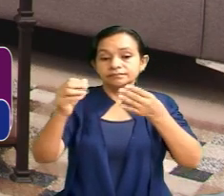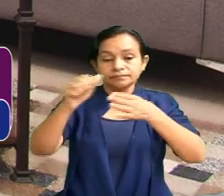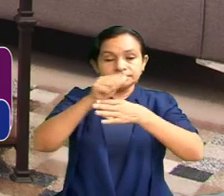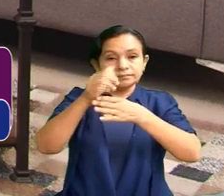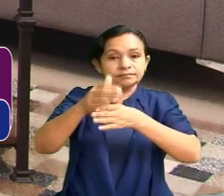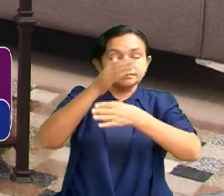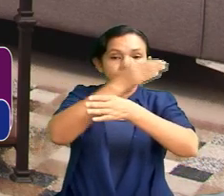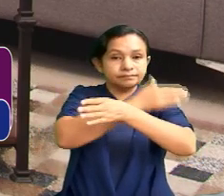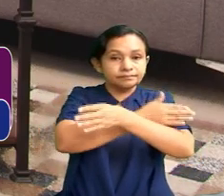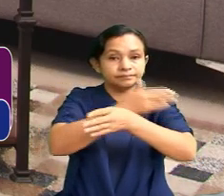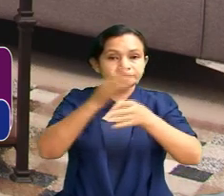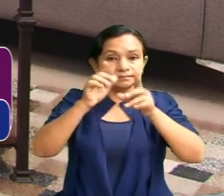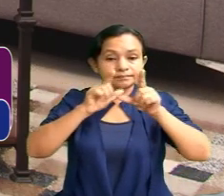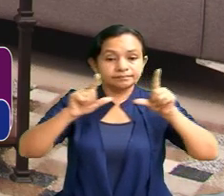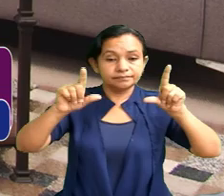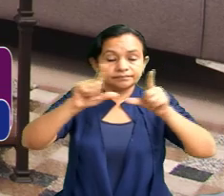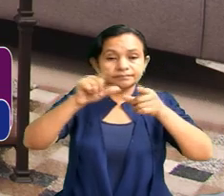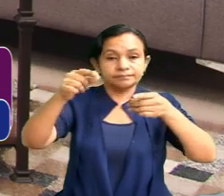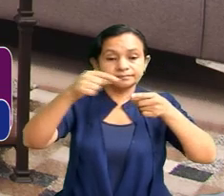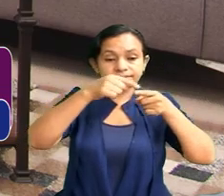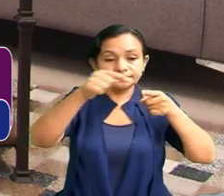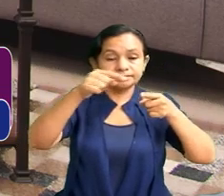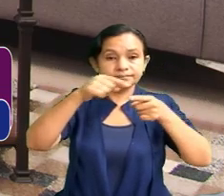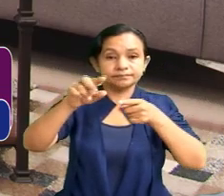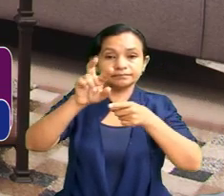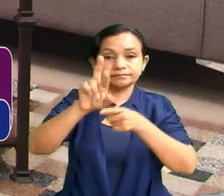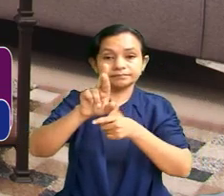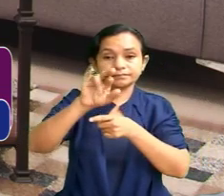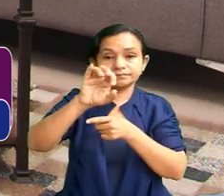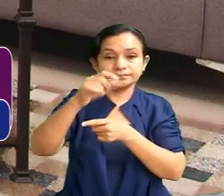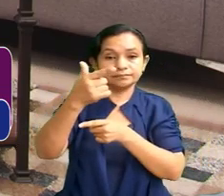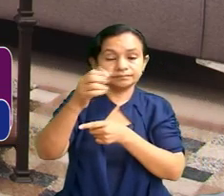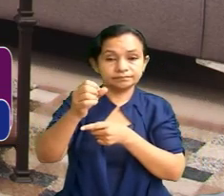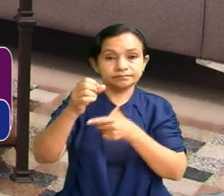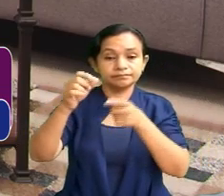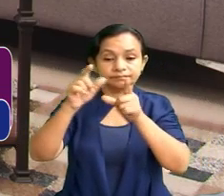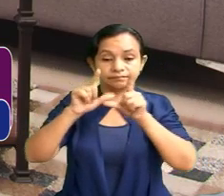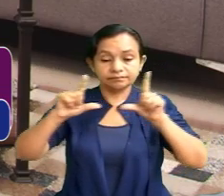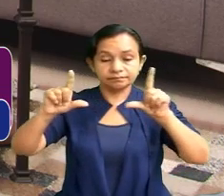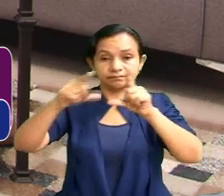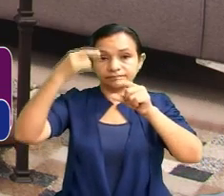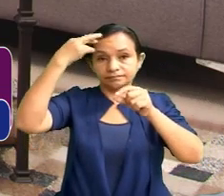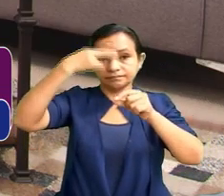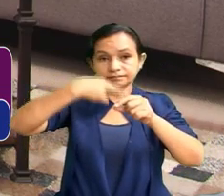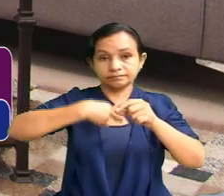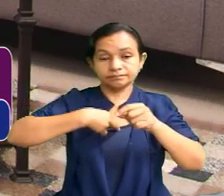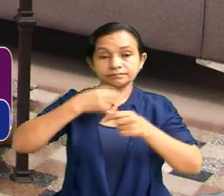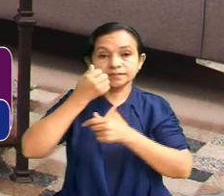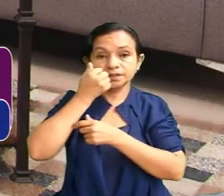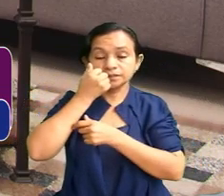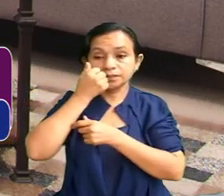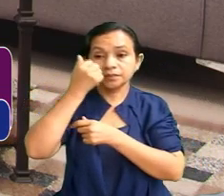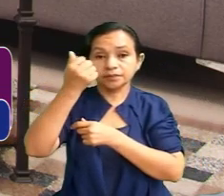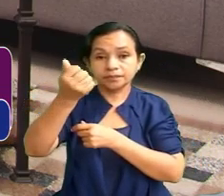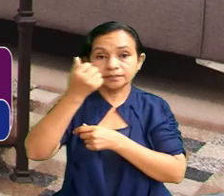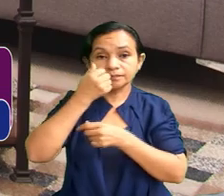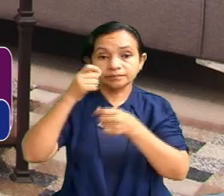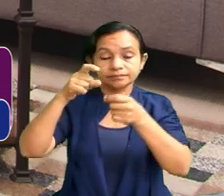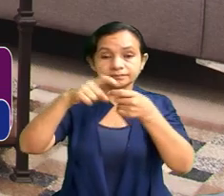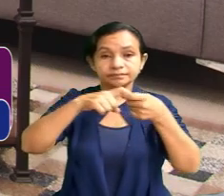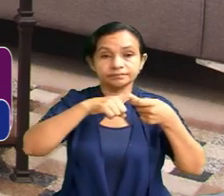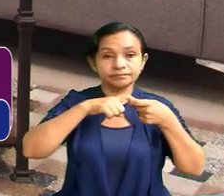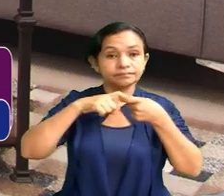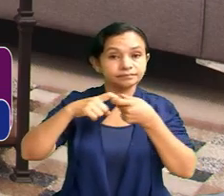tendido territorial en los municipios de gestión de riesgo hay un puesto de mando municipal y coordinado de manera articulada